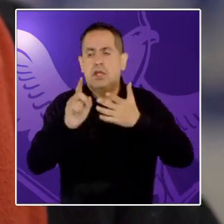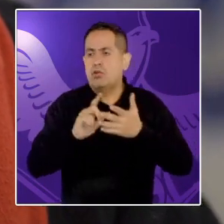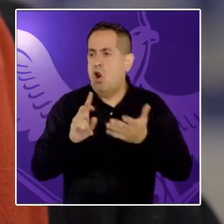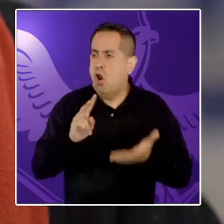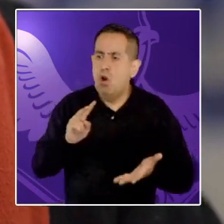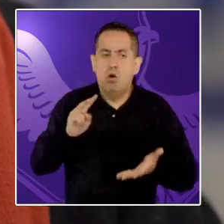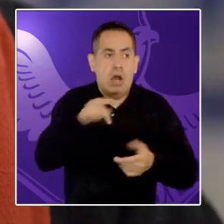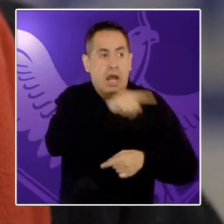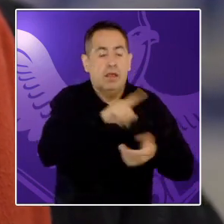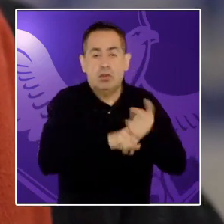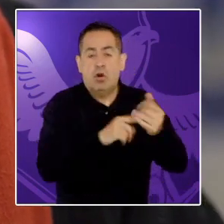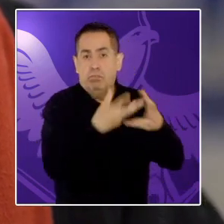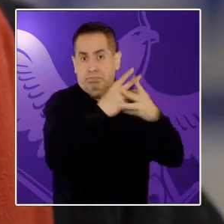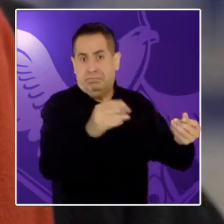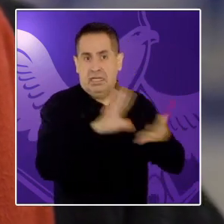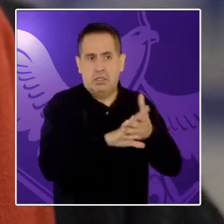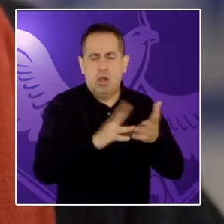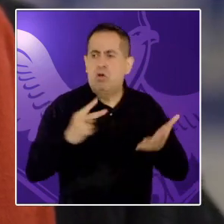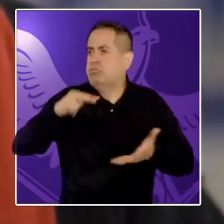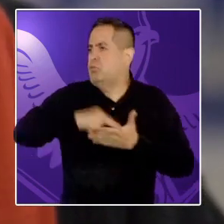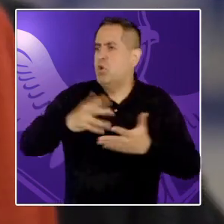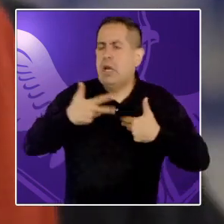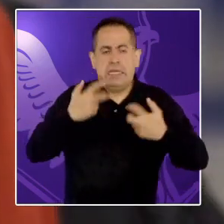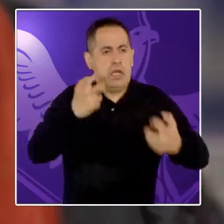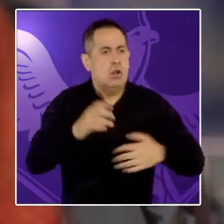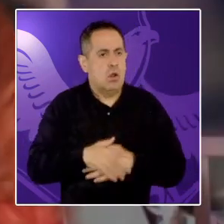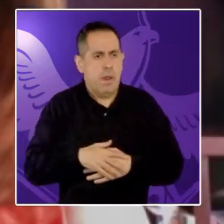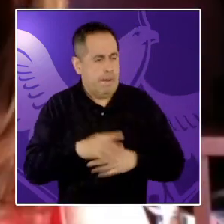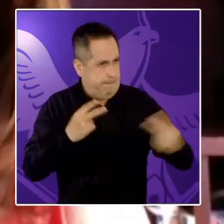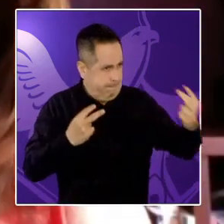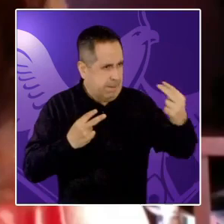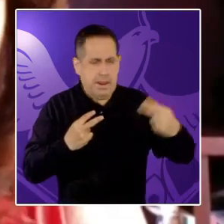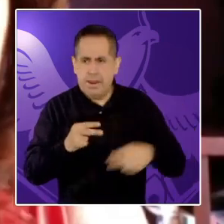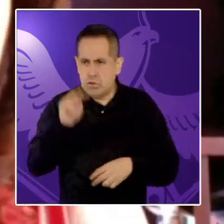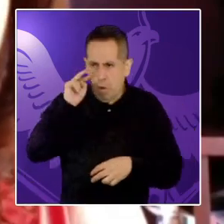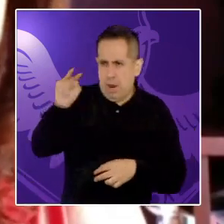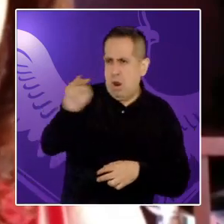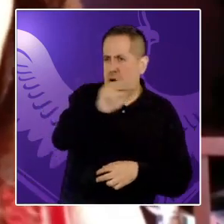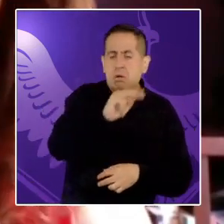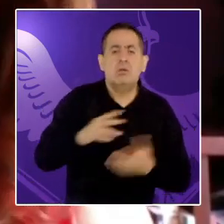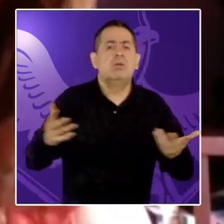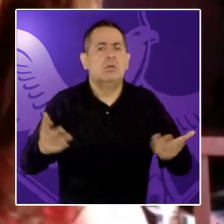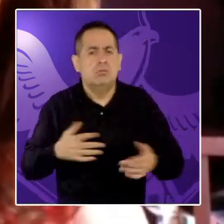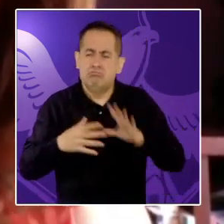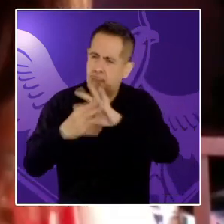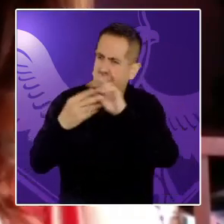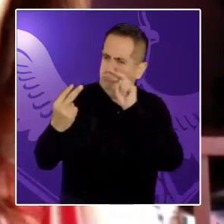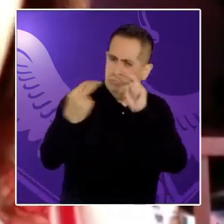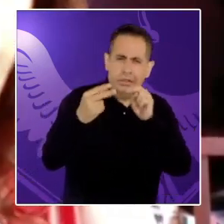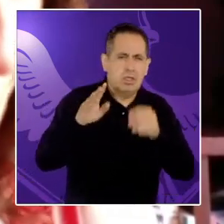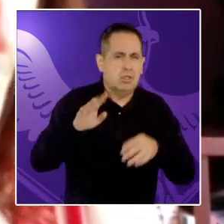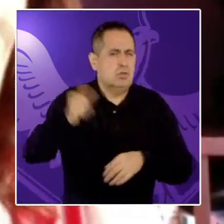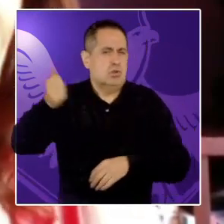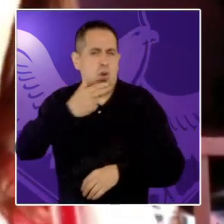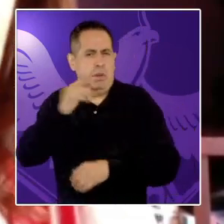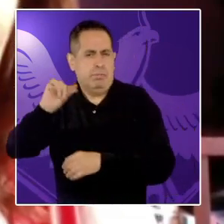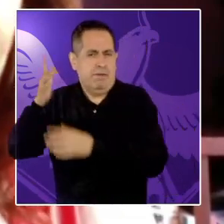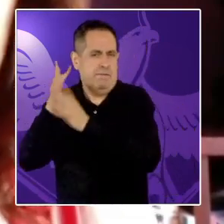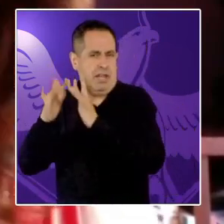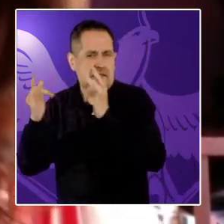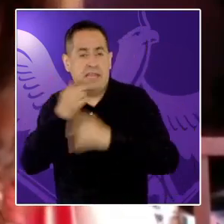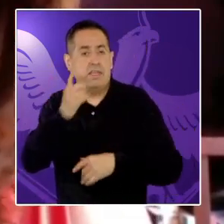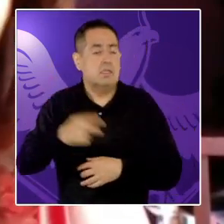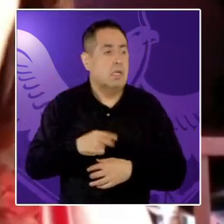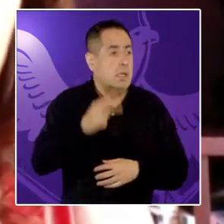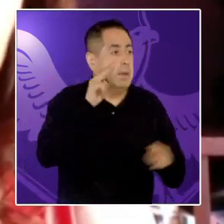aquí de un derecho singular a aparecer en espacios de desaparición, como la cárcel. El derecho a mirar y ser mirada. El derecho a mirar,